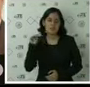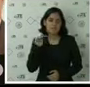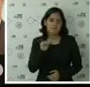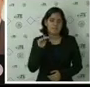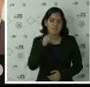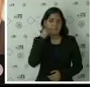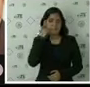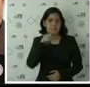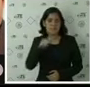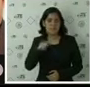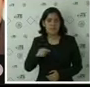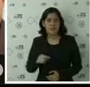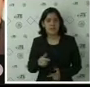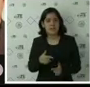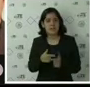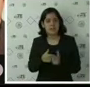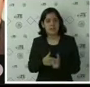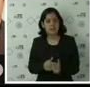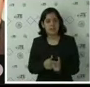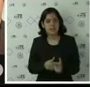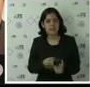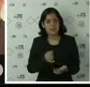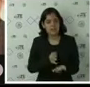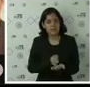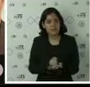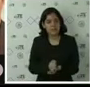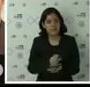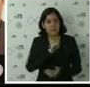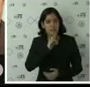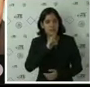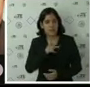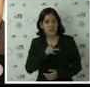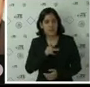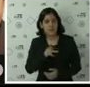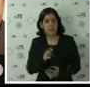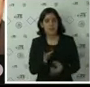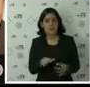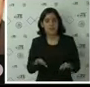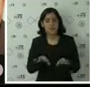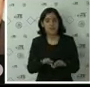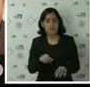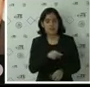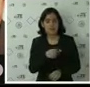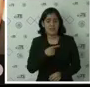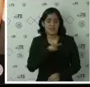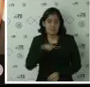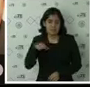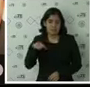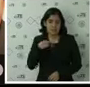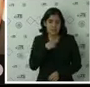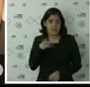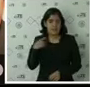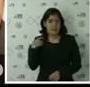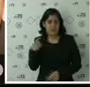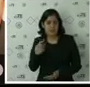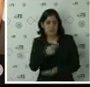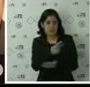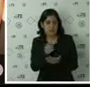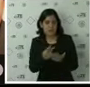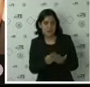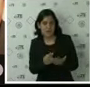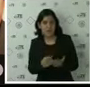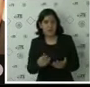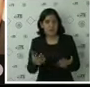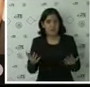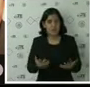medidas claras, que seamos certeros, que tengamos visión, que tengamos planeación porque la merecen y porque en el papel que ustedes